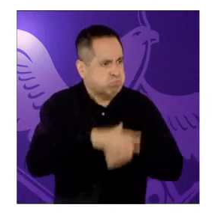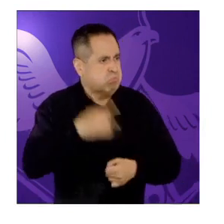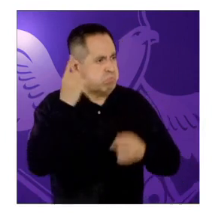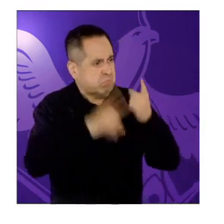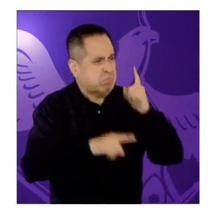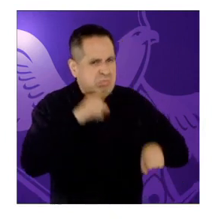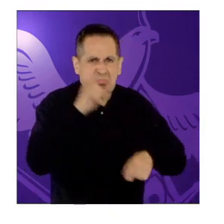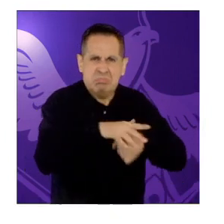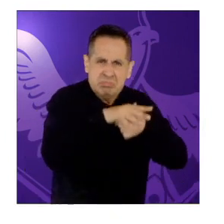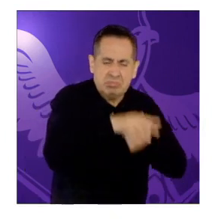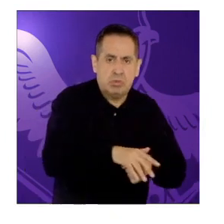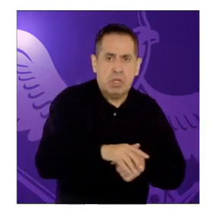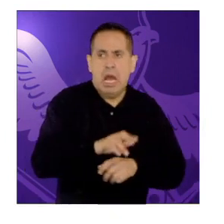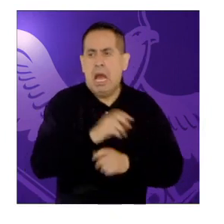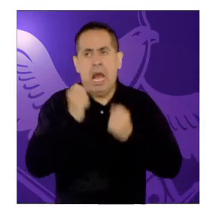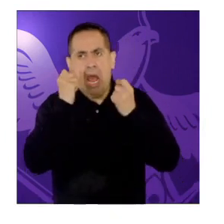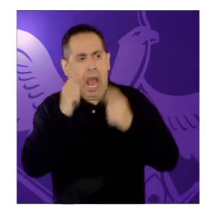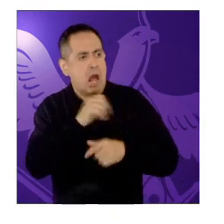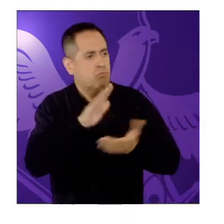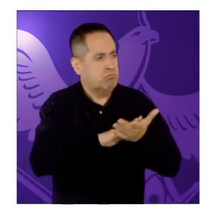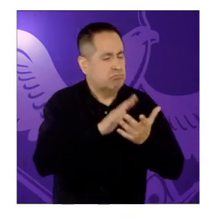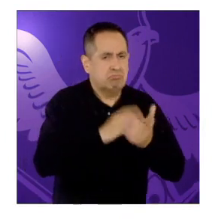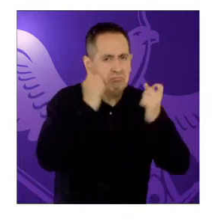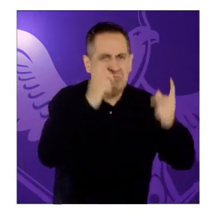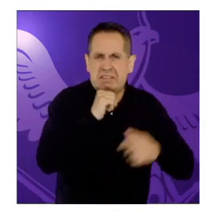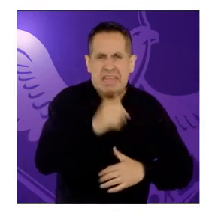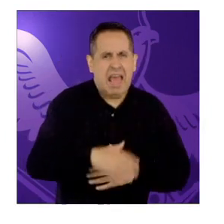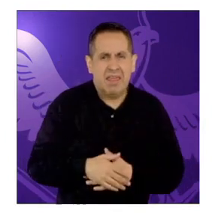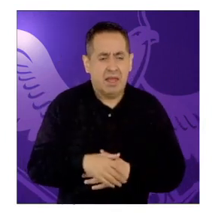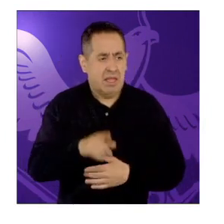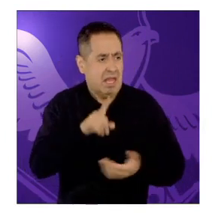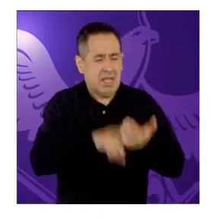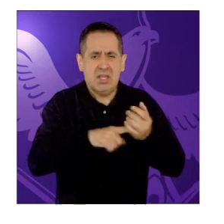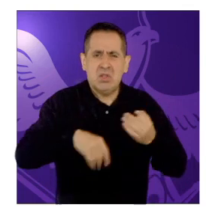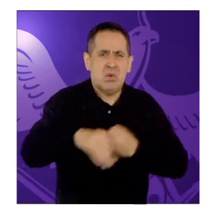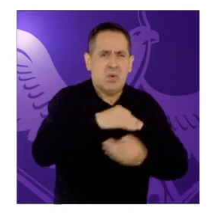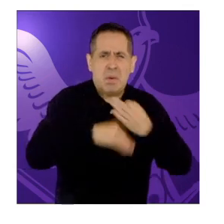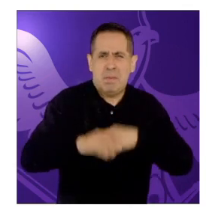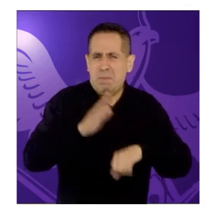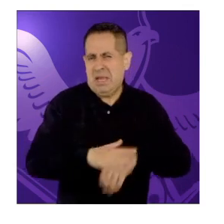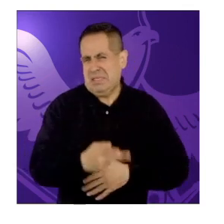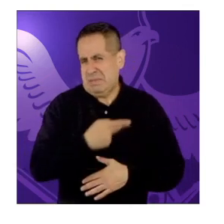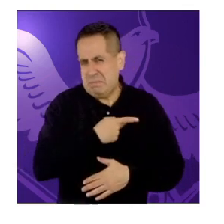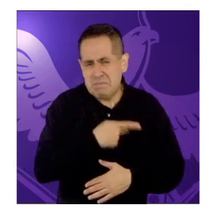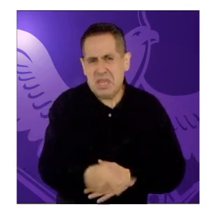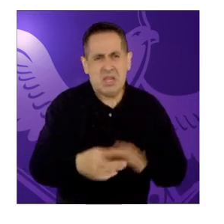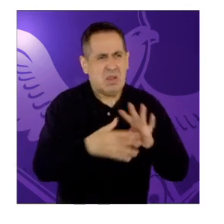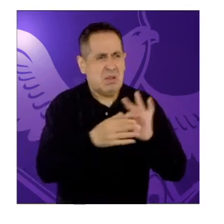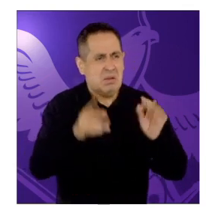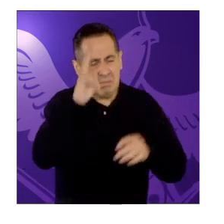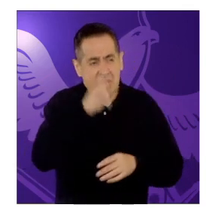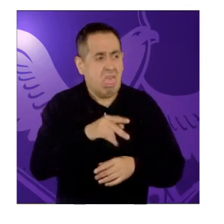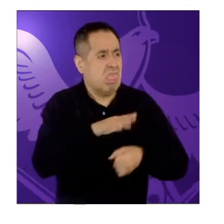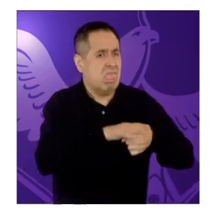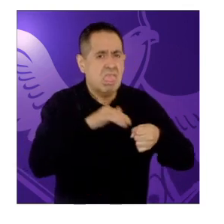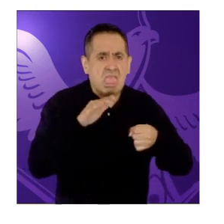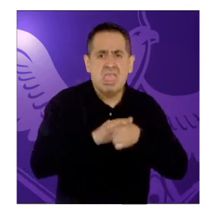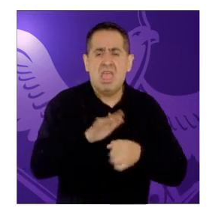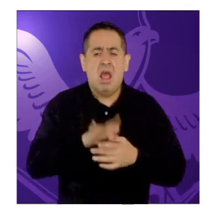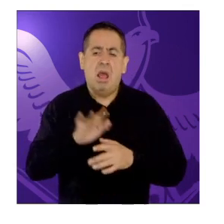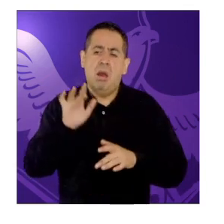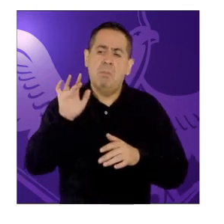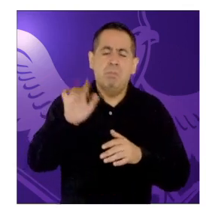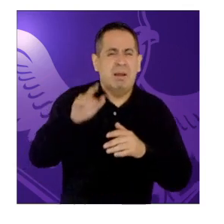poca remuneración y reconocimiento. Provienen de familias precarizadas y rotas. Las enganchan vía seducción, enamoramiento. Son los